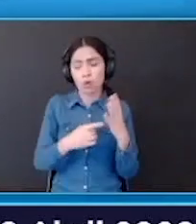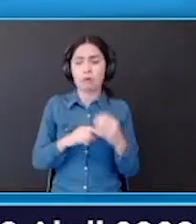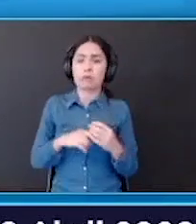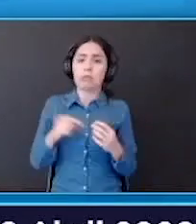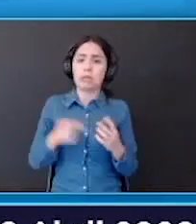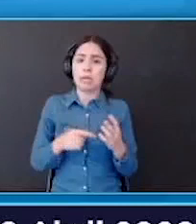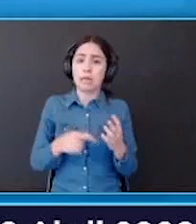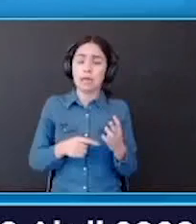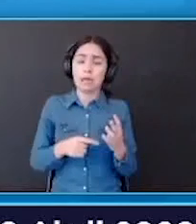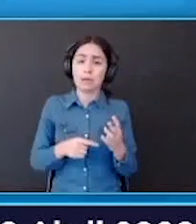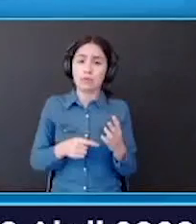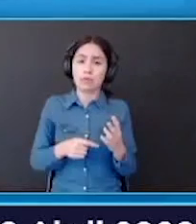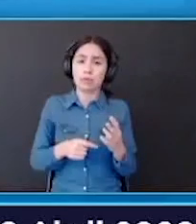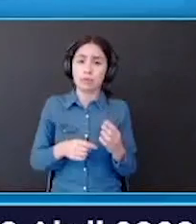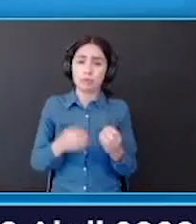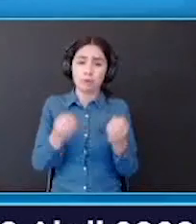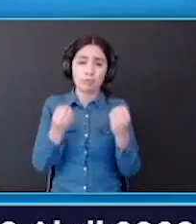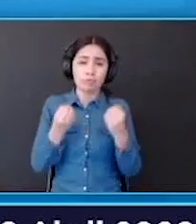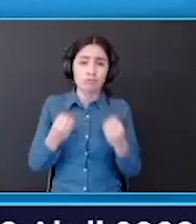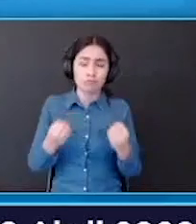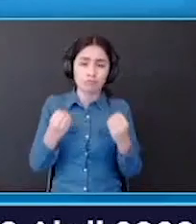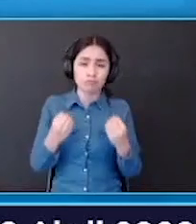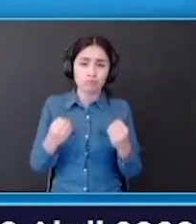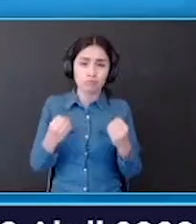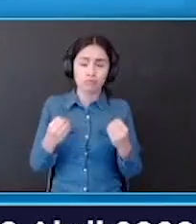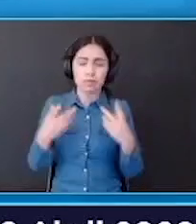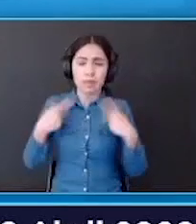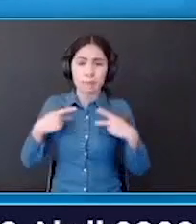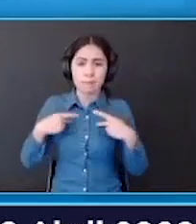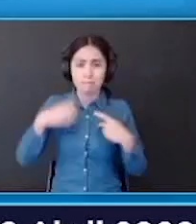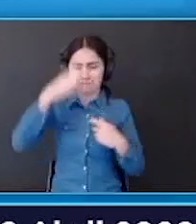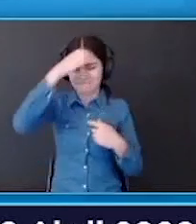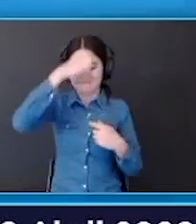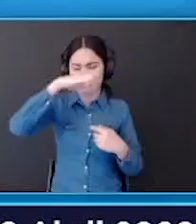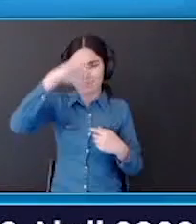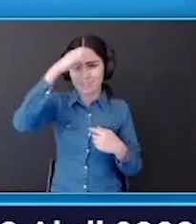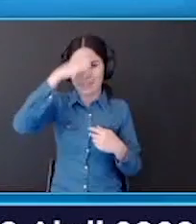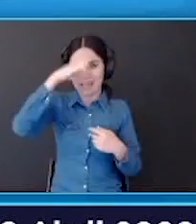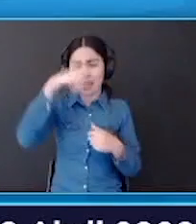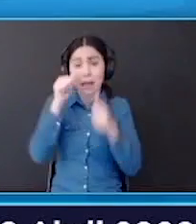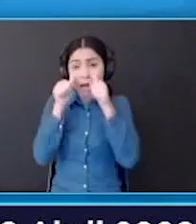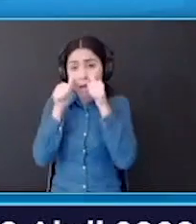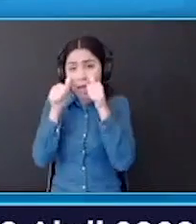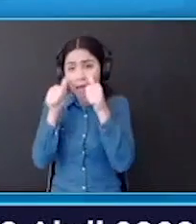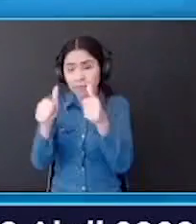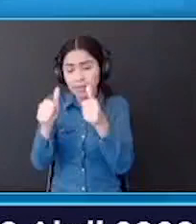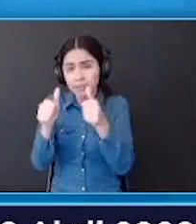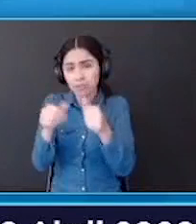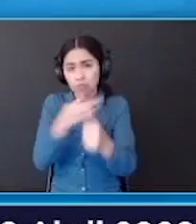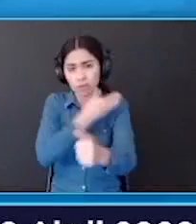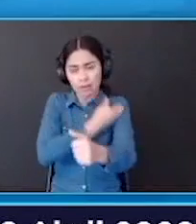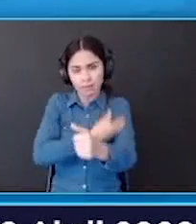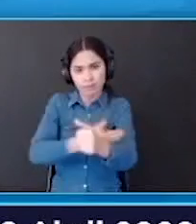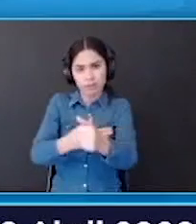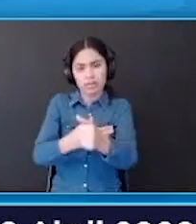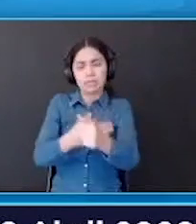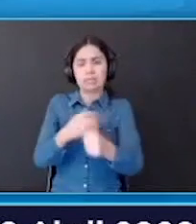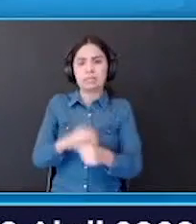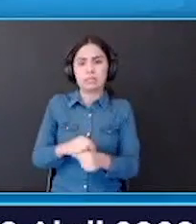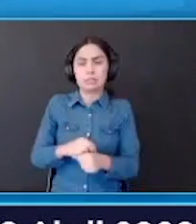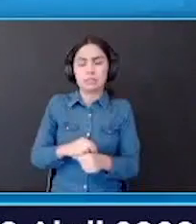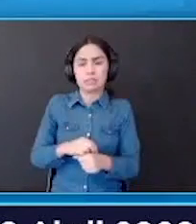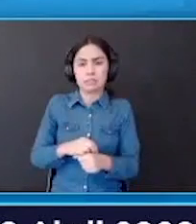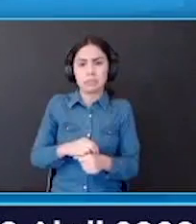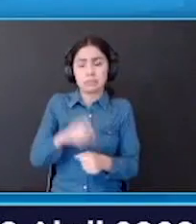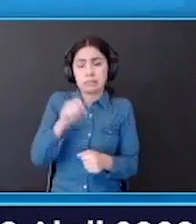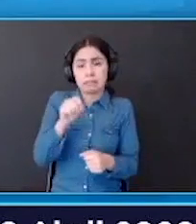tienen además una gran experiencia en atención y prevención tanto de la violencia familiar como de los factores de